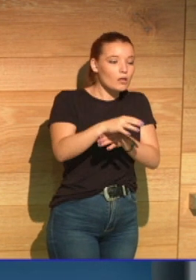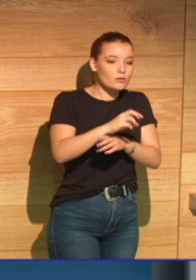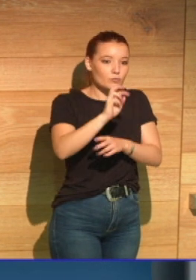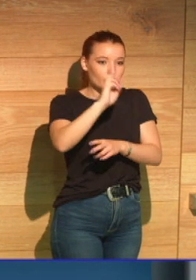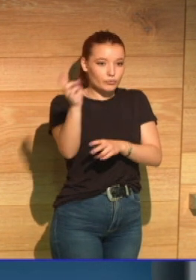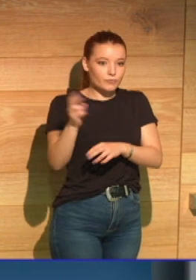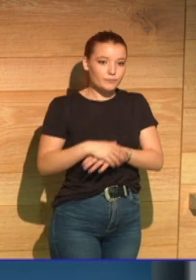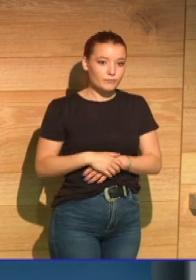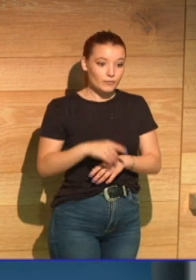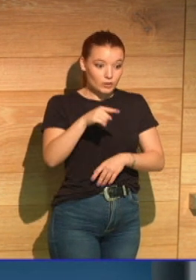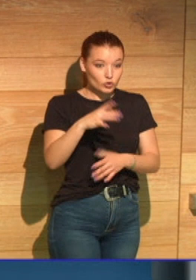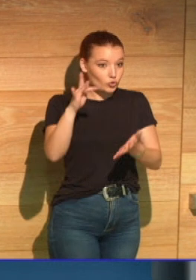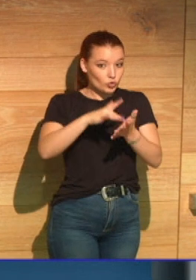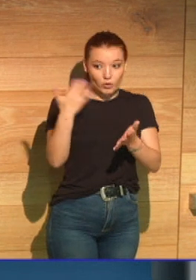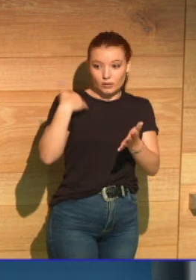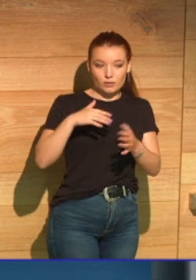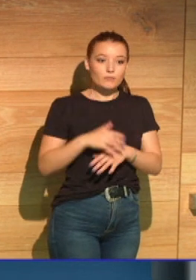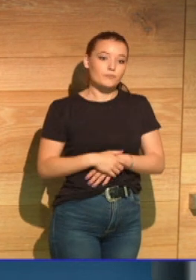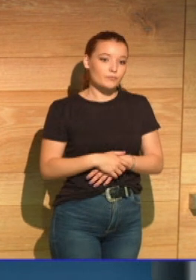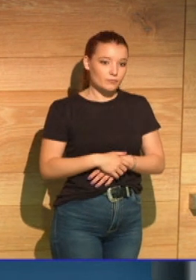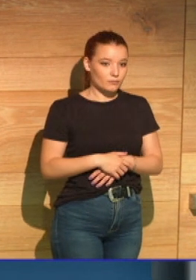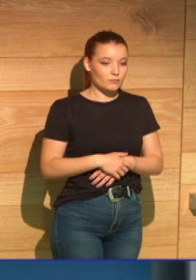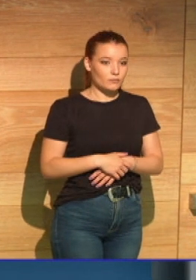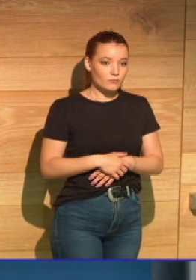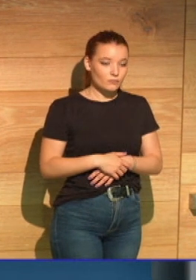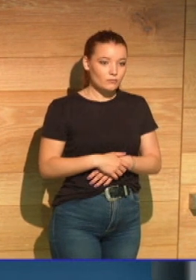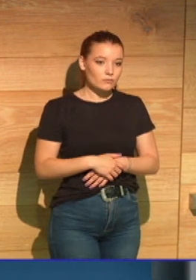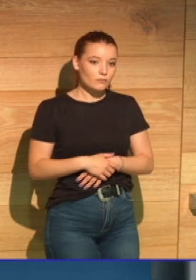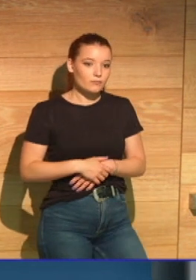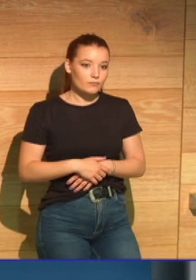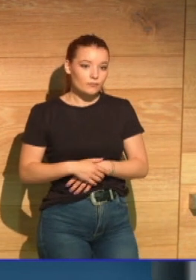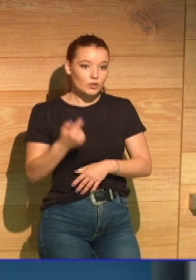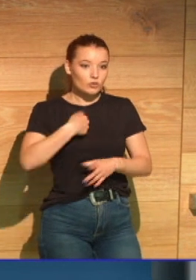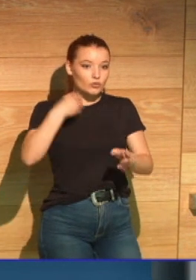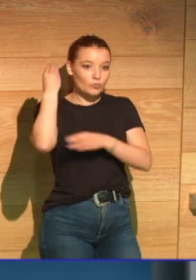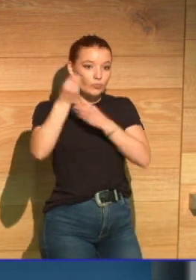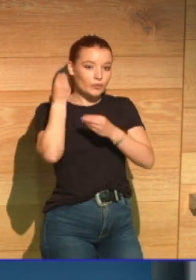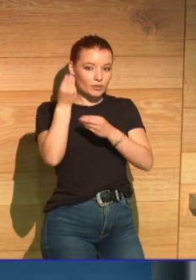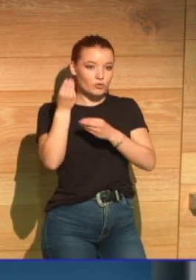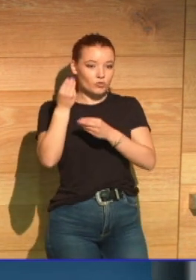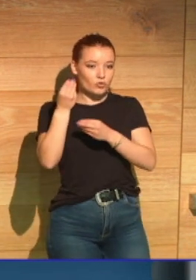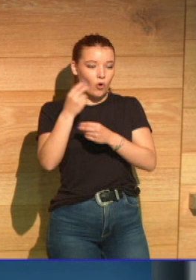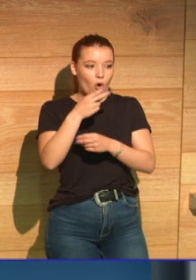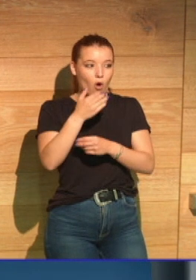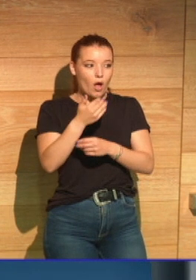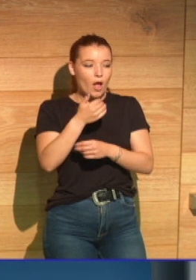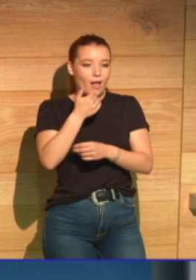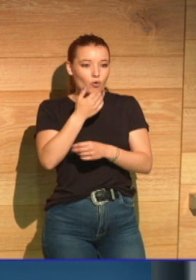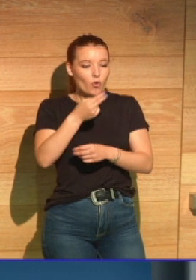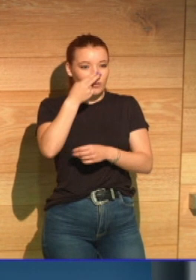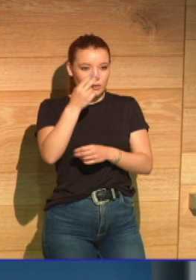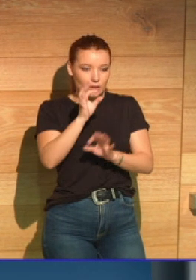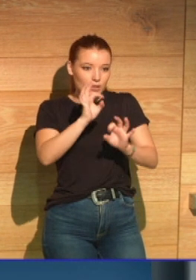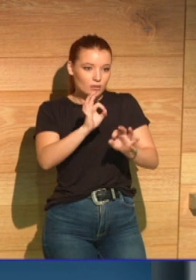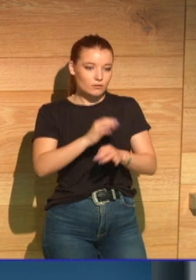un ejercicio que ha sucedido, porque ustedes conocen que ha pasado en diversos momentos, me parece muy potente la misma idea de llamarlo, que todo eso construye